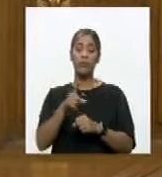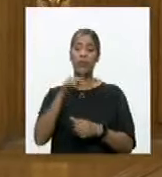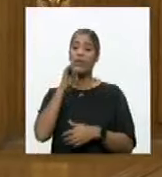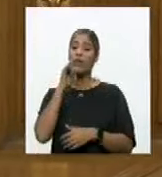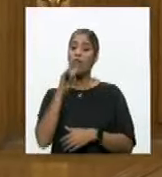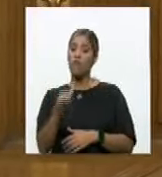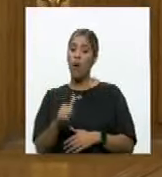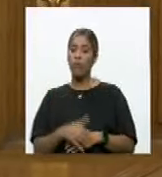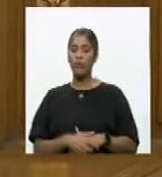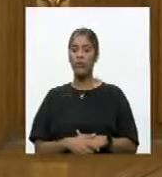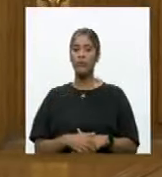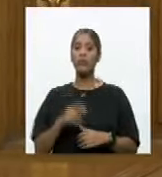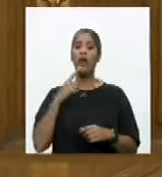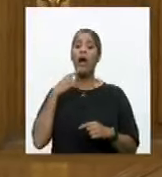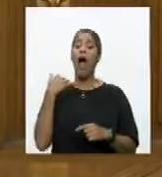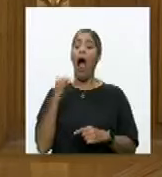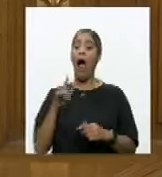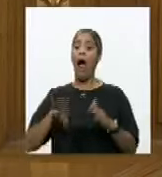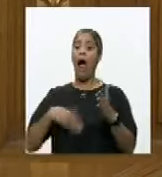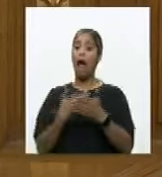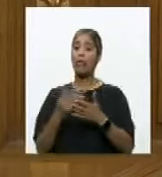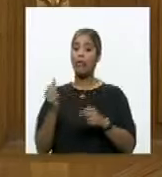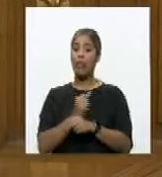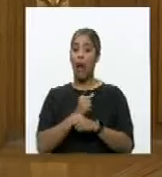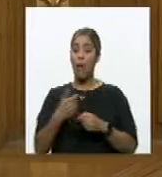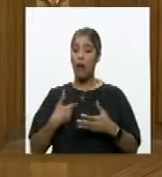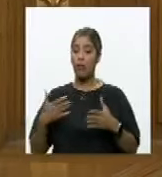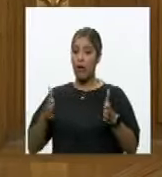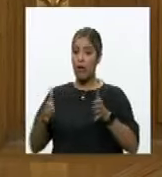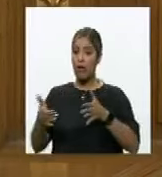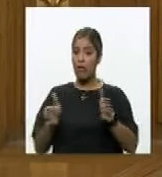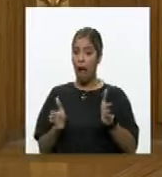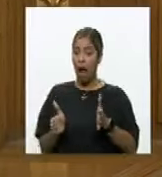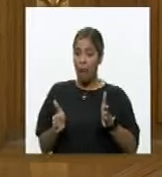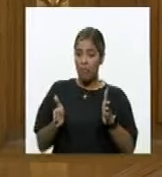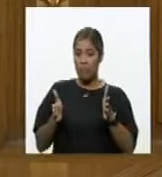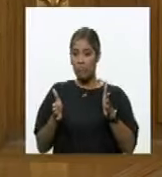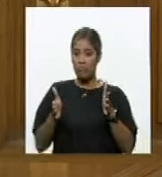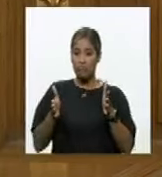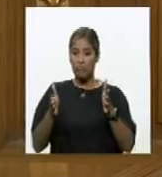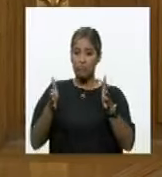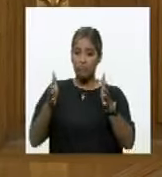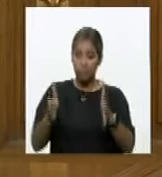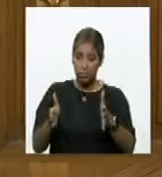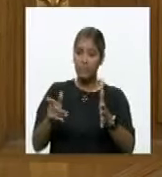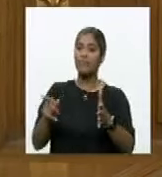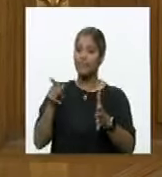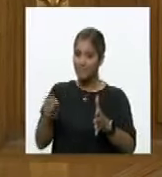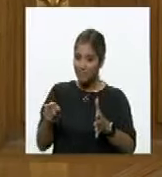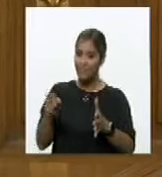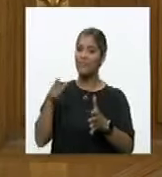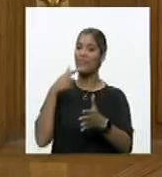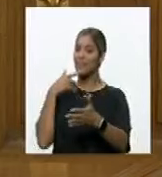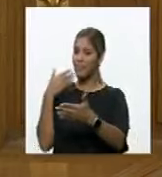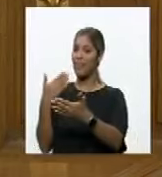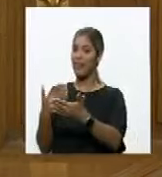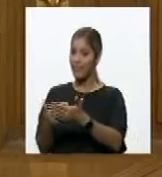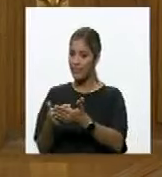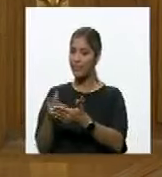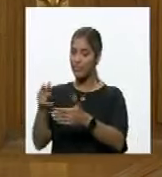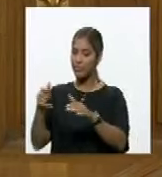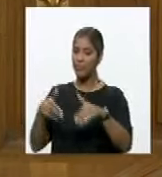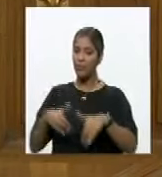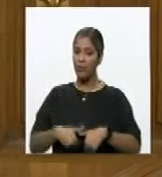informe, el que tuvo hasta el trabajo de traer esa caja roja que todos podemos ver allí. Hasta esos